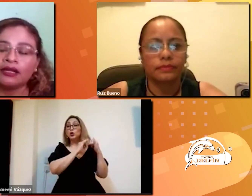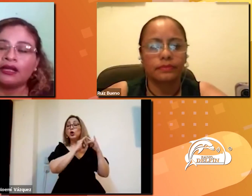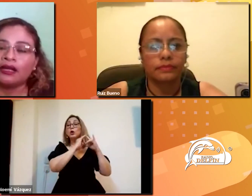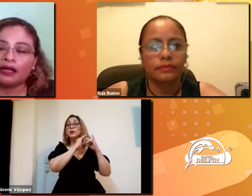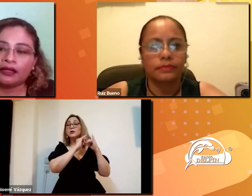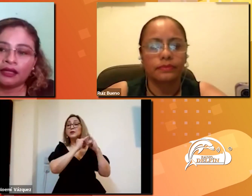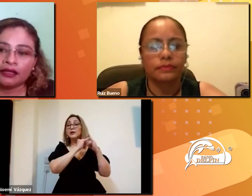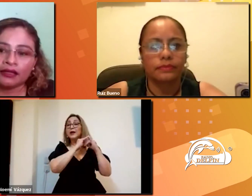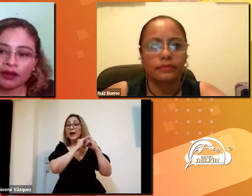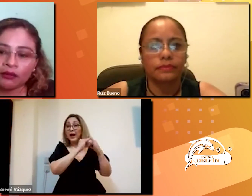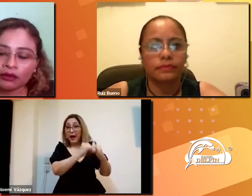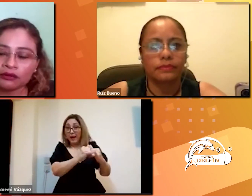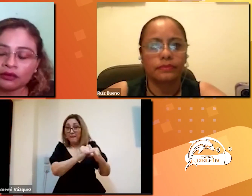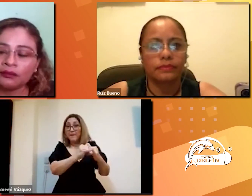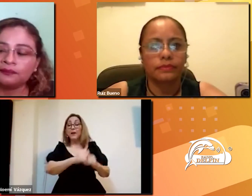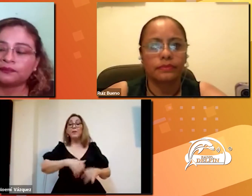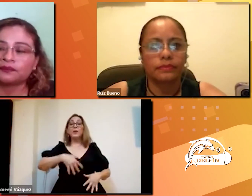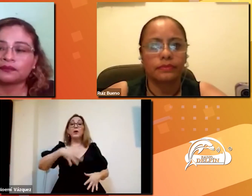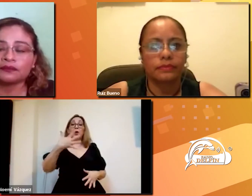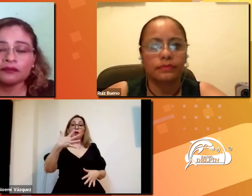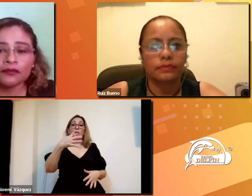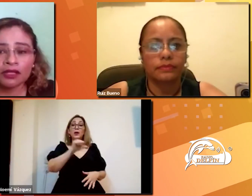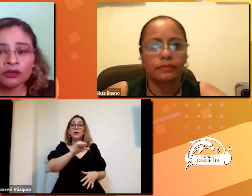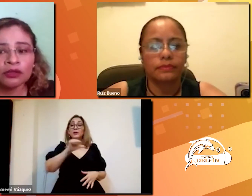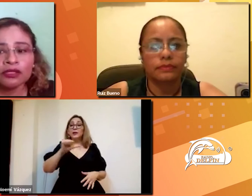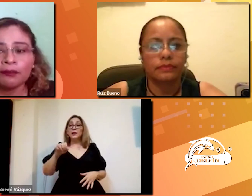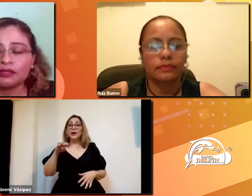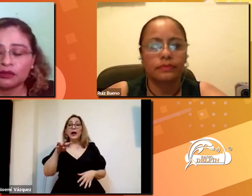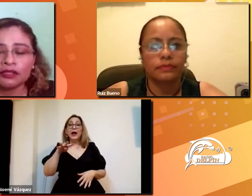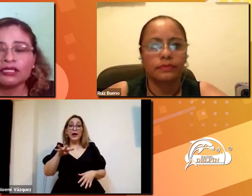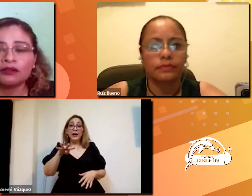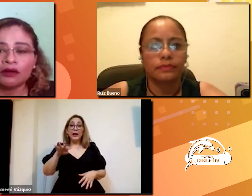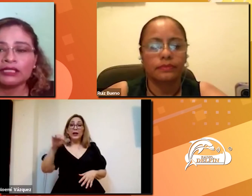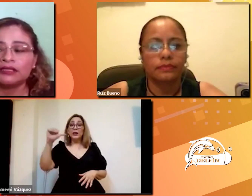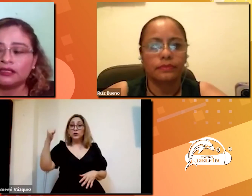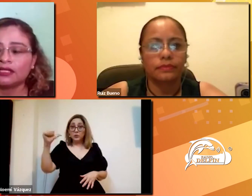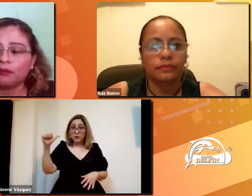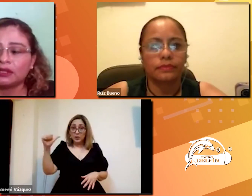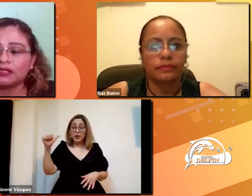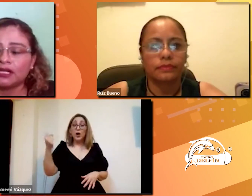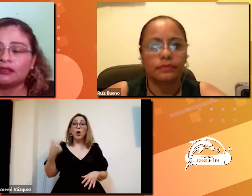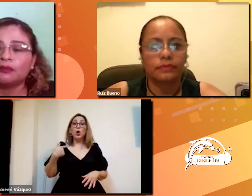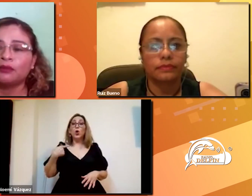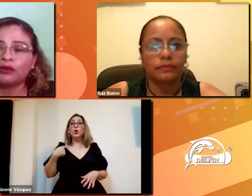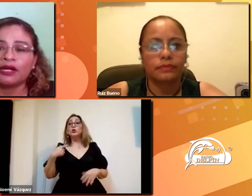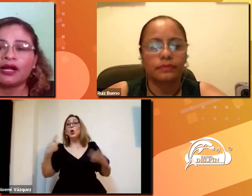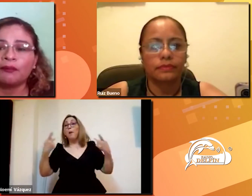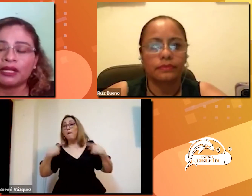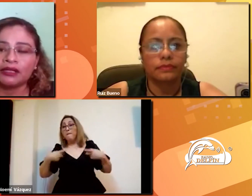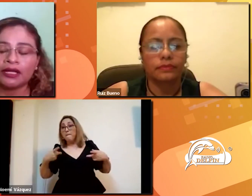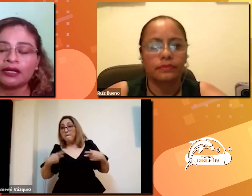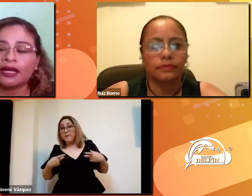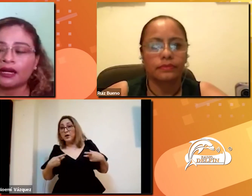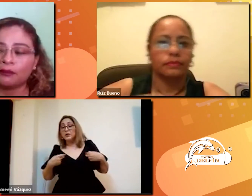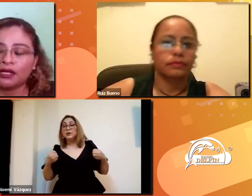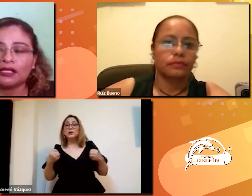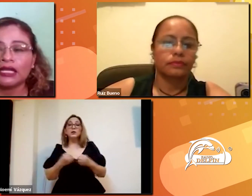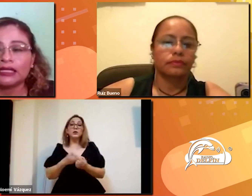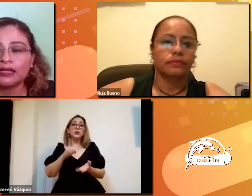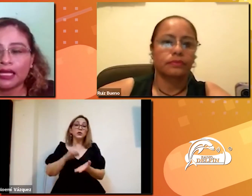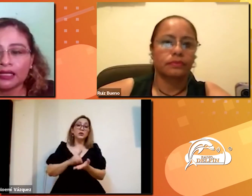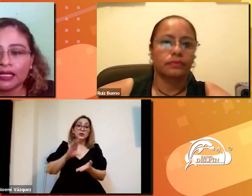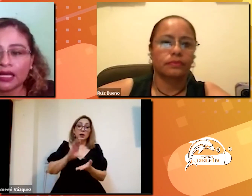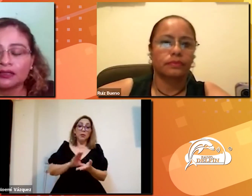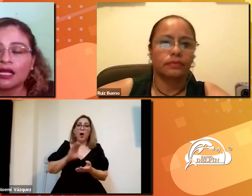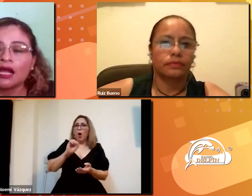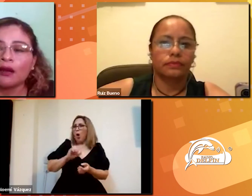19 de agosto, donde personas con y sin discapacidad podrán aprender herramientas